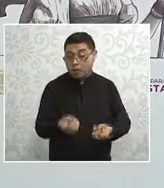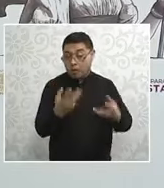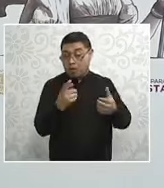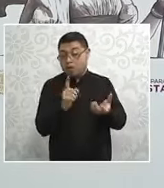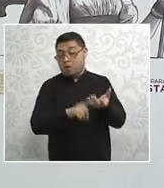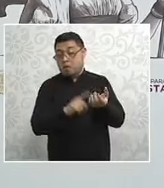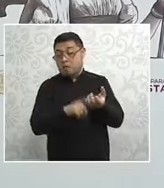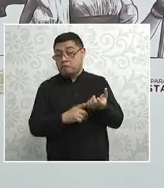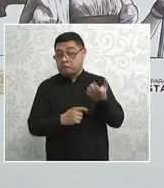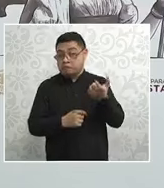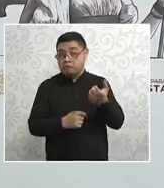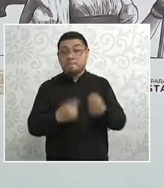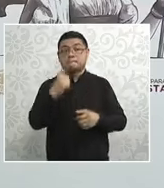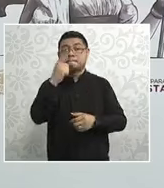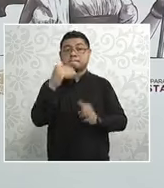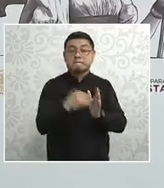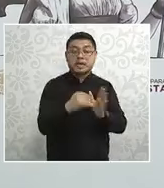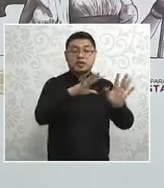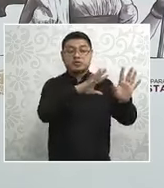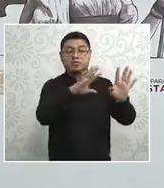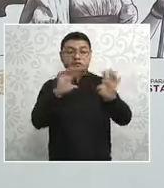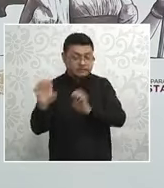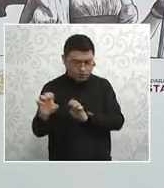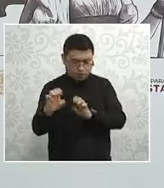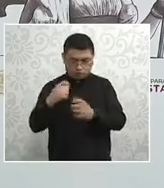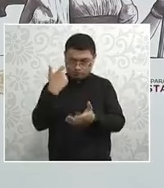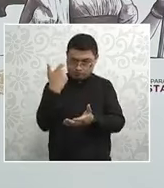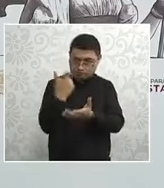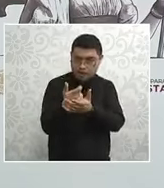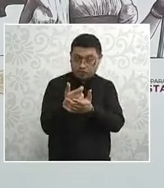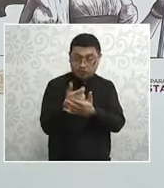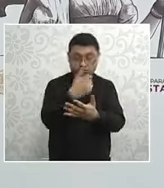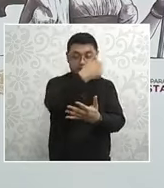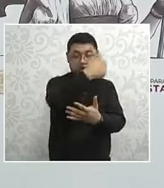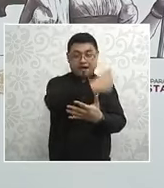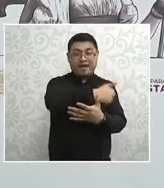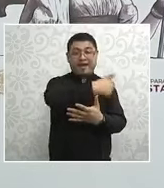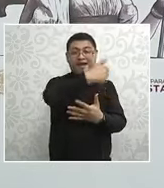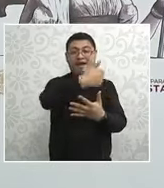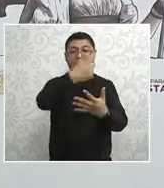digo va a ser de 900 pesos por cada